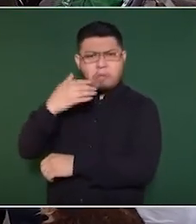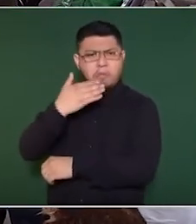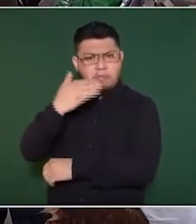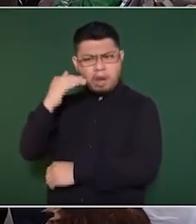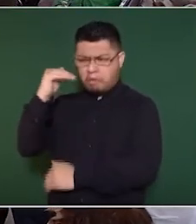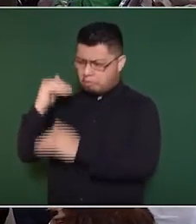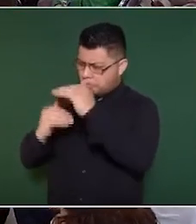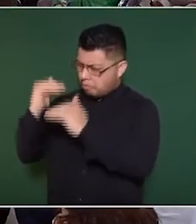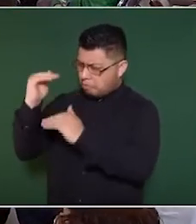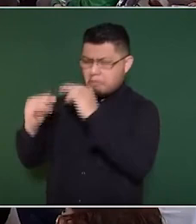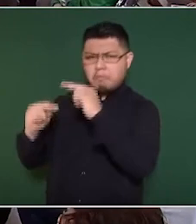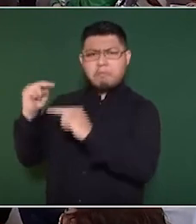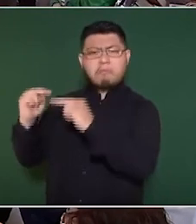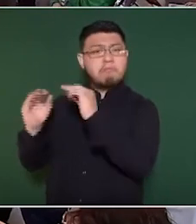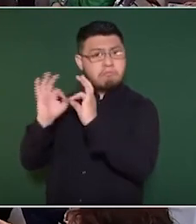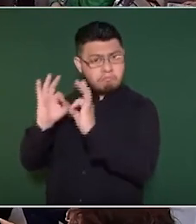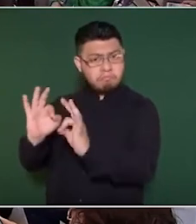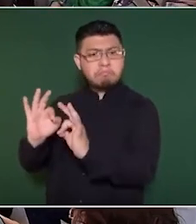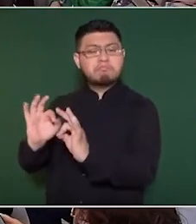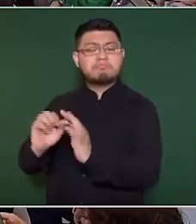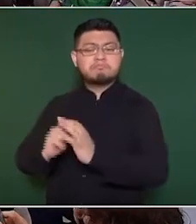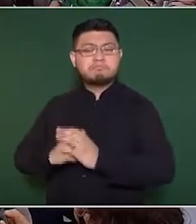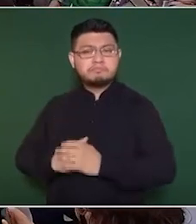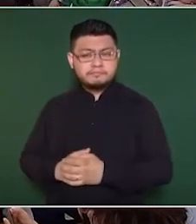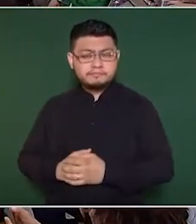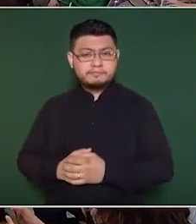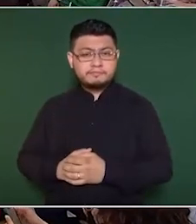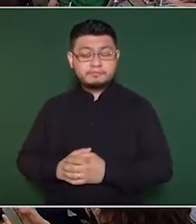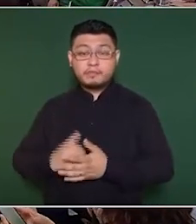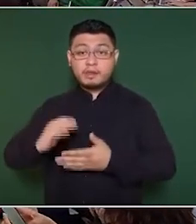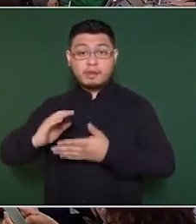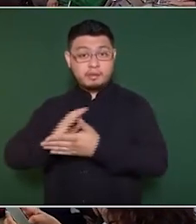y pues también